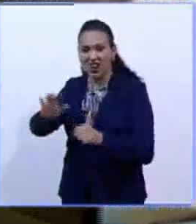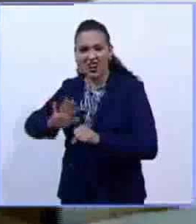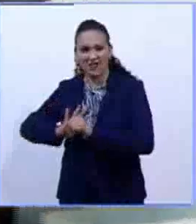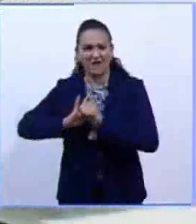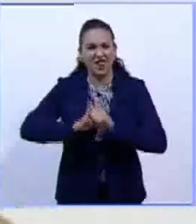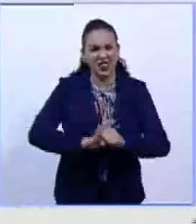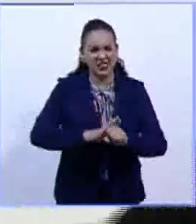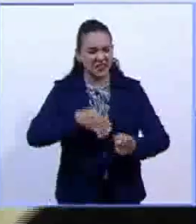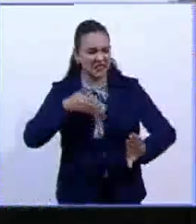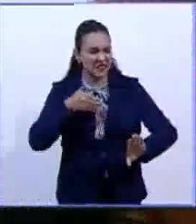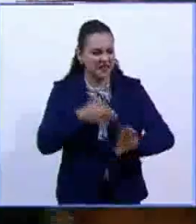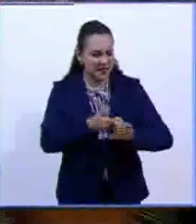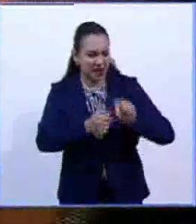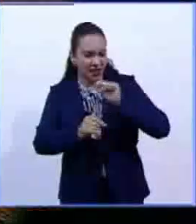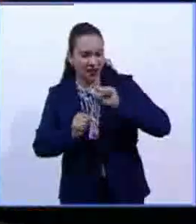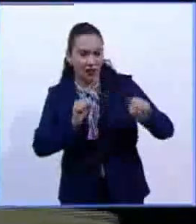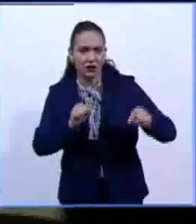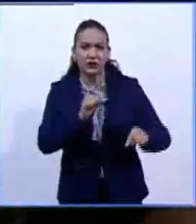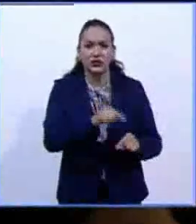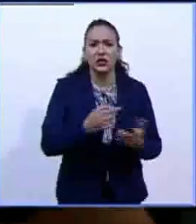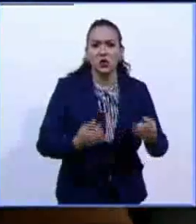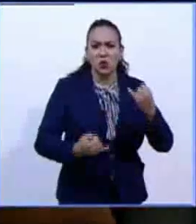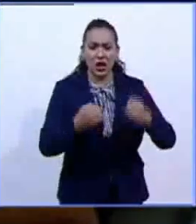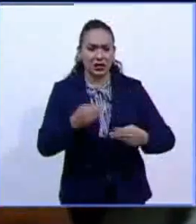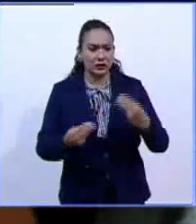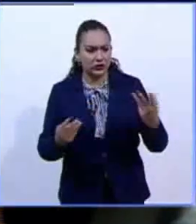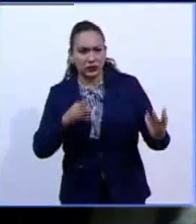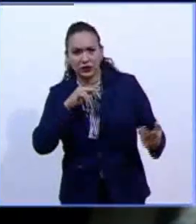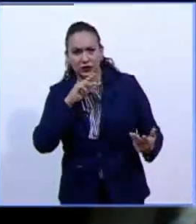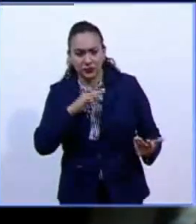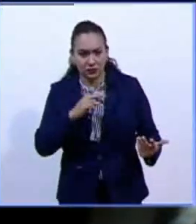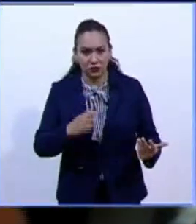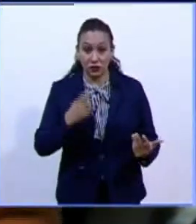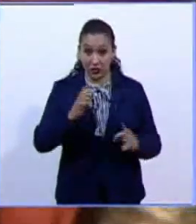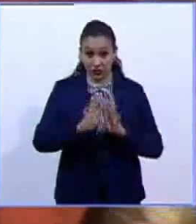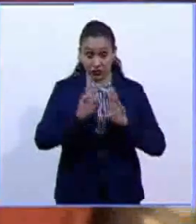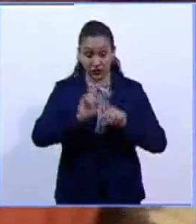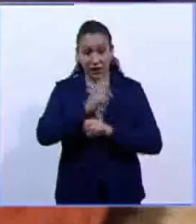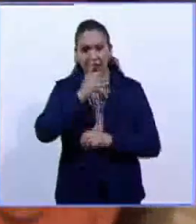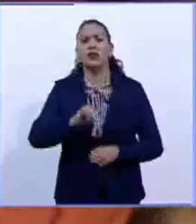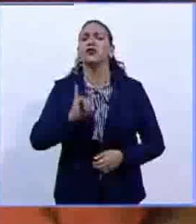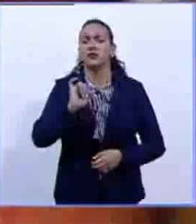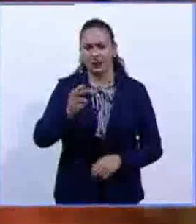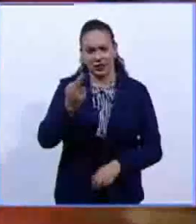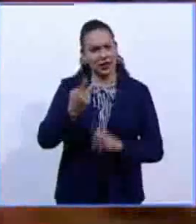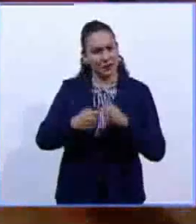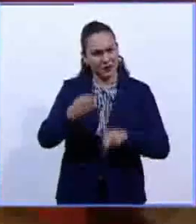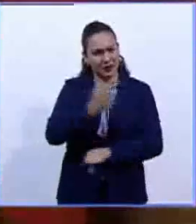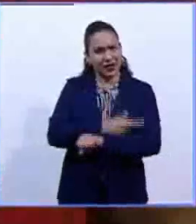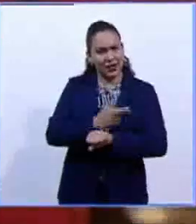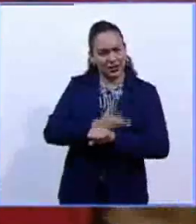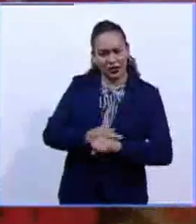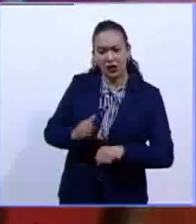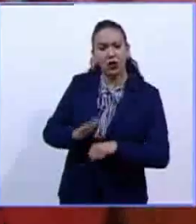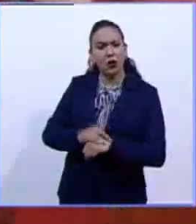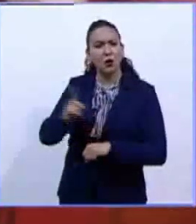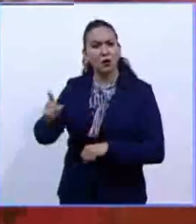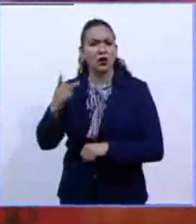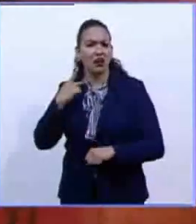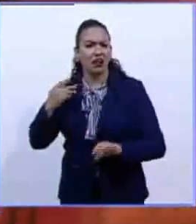e incluso dijo, el Consejo de la Judicatura Federal avaló que se abrieran procesos penales en su contra debido a